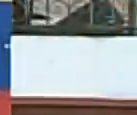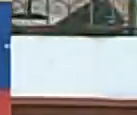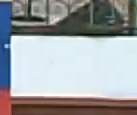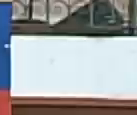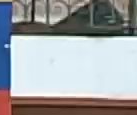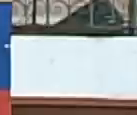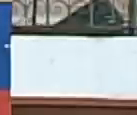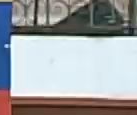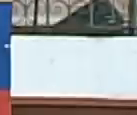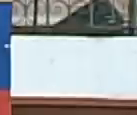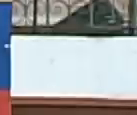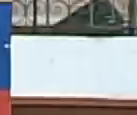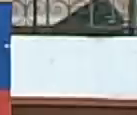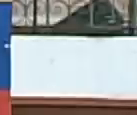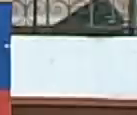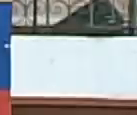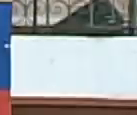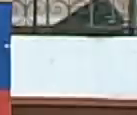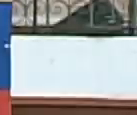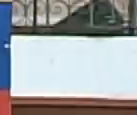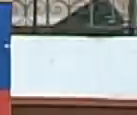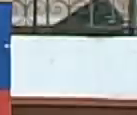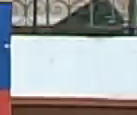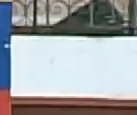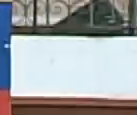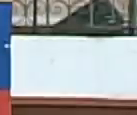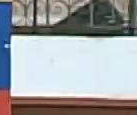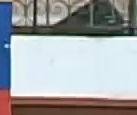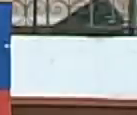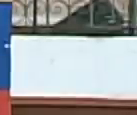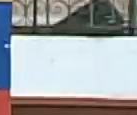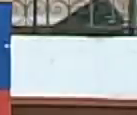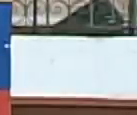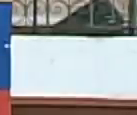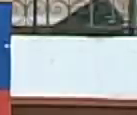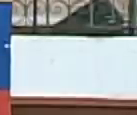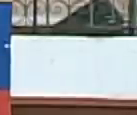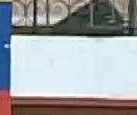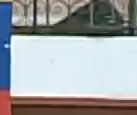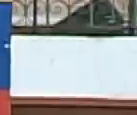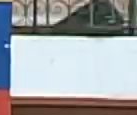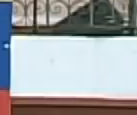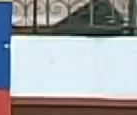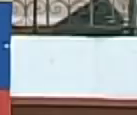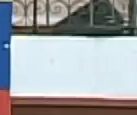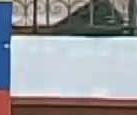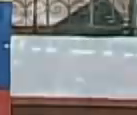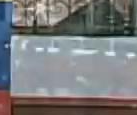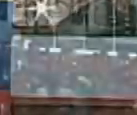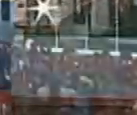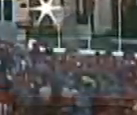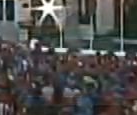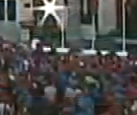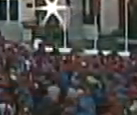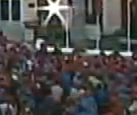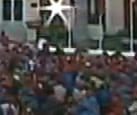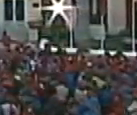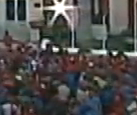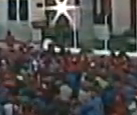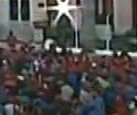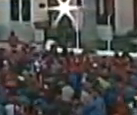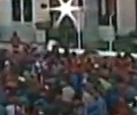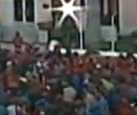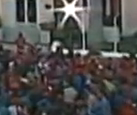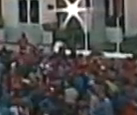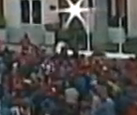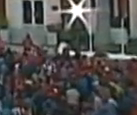mantenerse movilizados en la conciencia, en la moral, en la ideología, siempre alertas, y recordó que ante el golpismo estadounidense no han